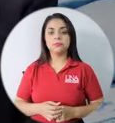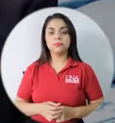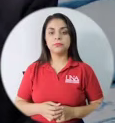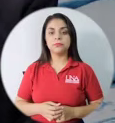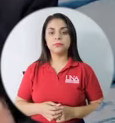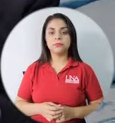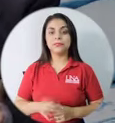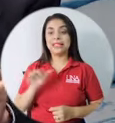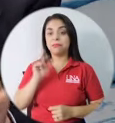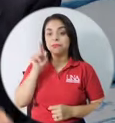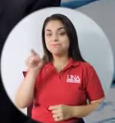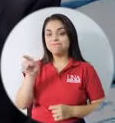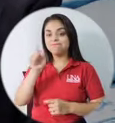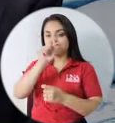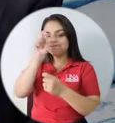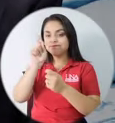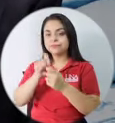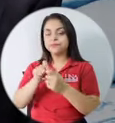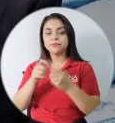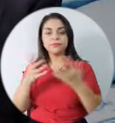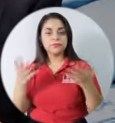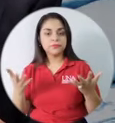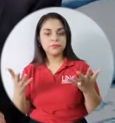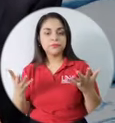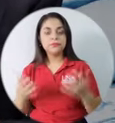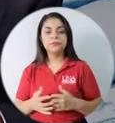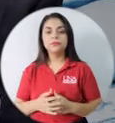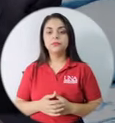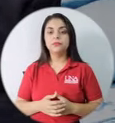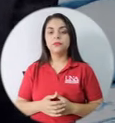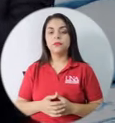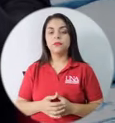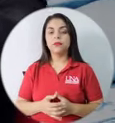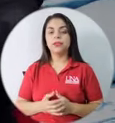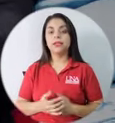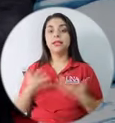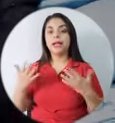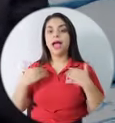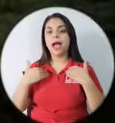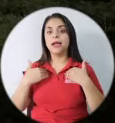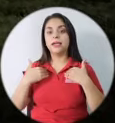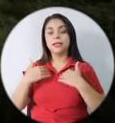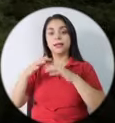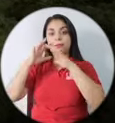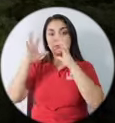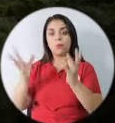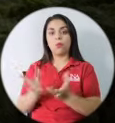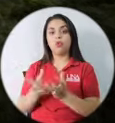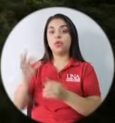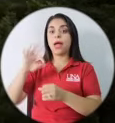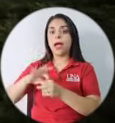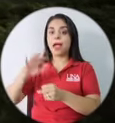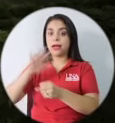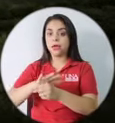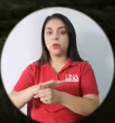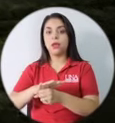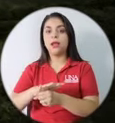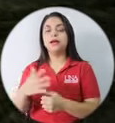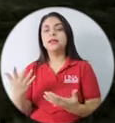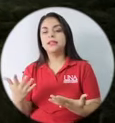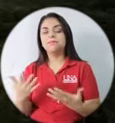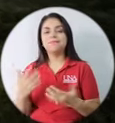otra particularidad, y es que están en el mundo agrícola, ¿verdad? Y básicamente,